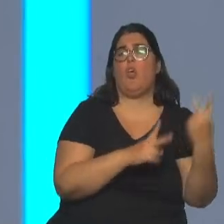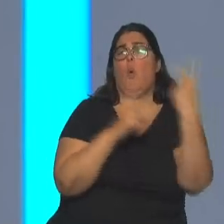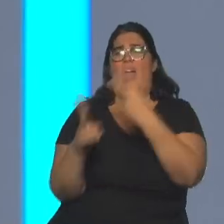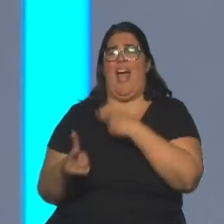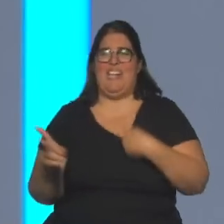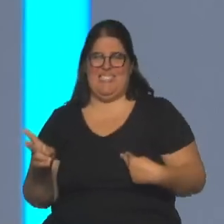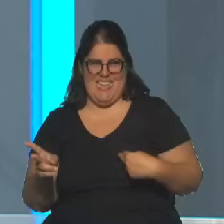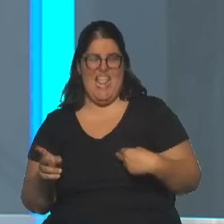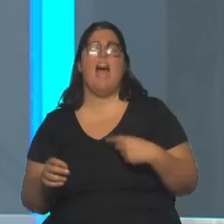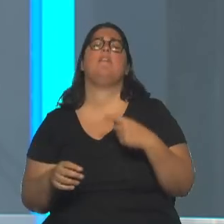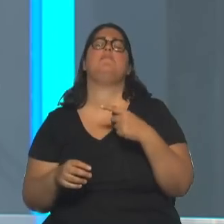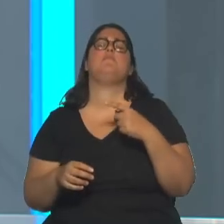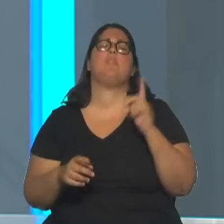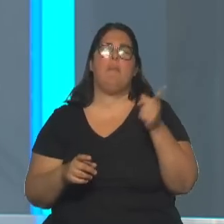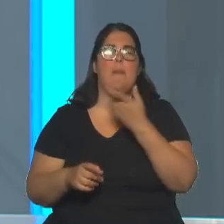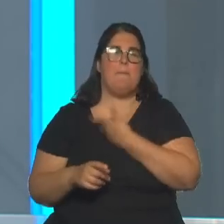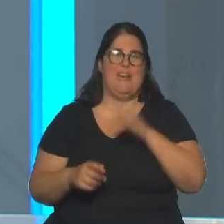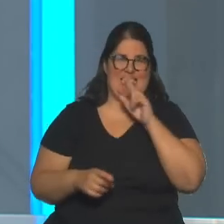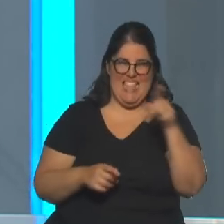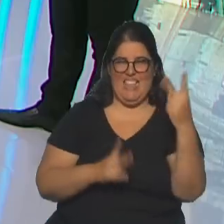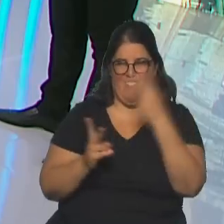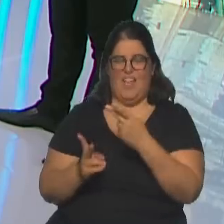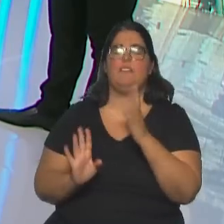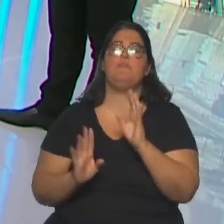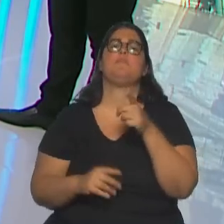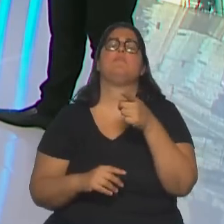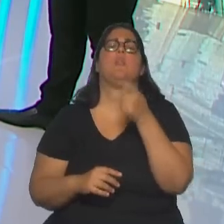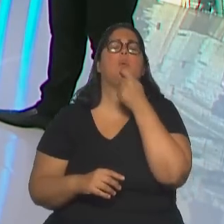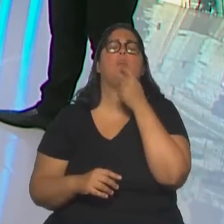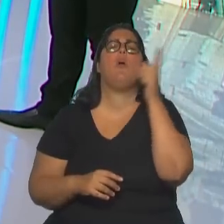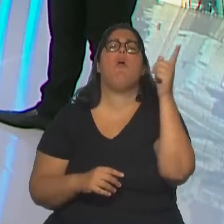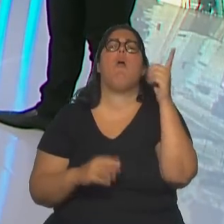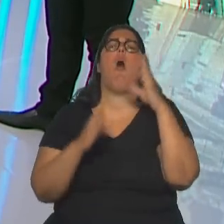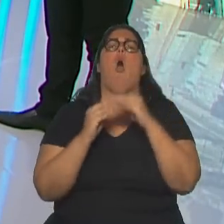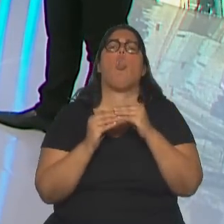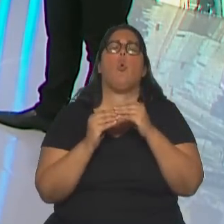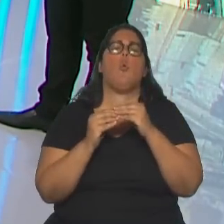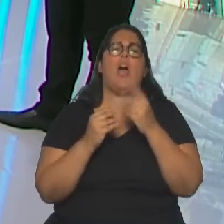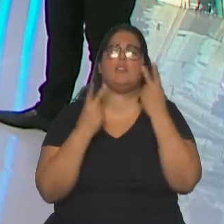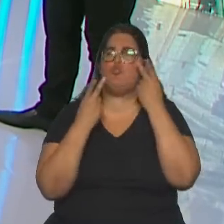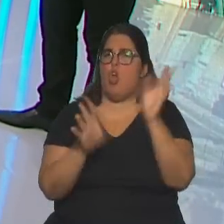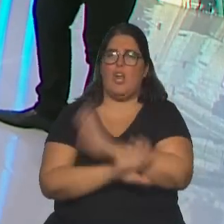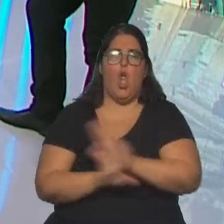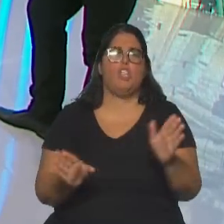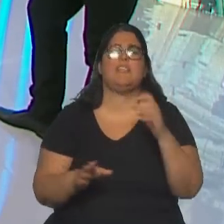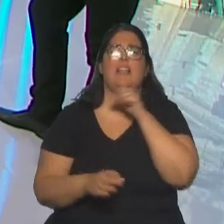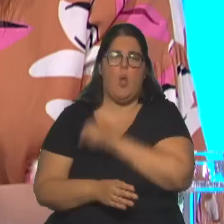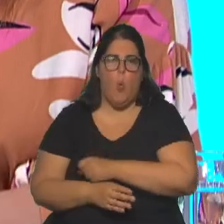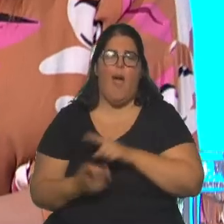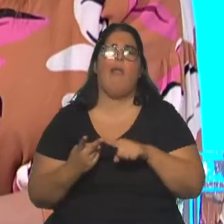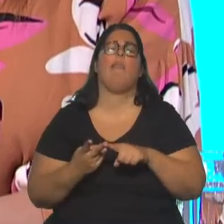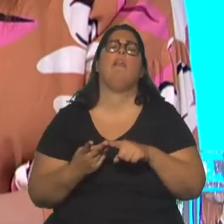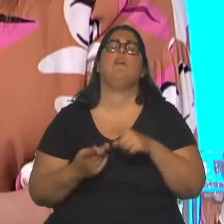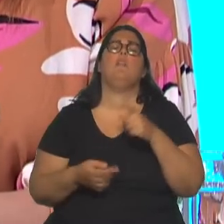presidenta. Y me preguntaba también cuánto impacta, por ejemplo, que Honduras haya dejado de reconocer a Taiwán. Paraguay entiendo que es uno de los pocos